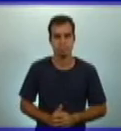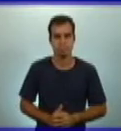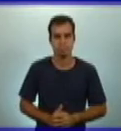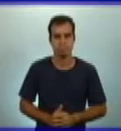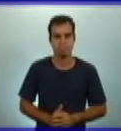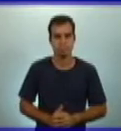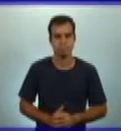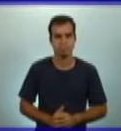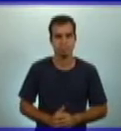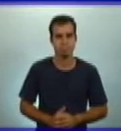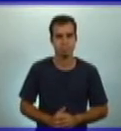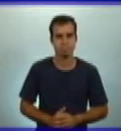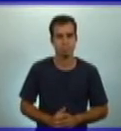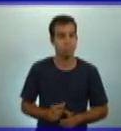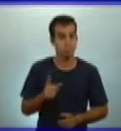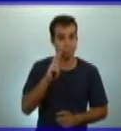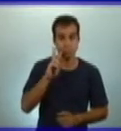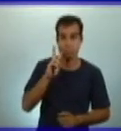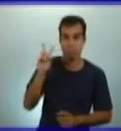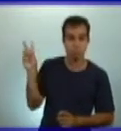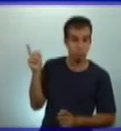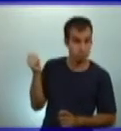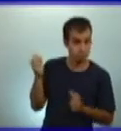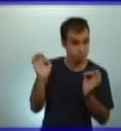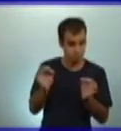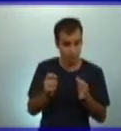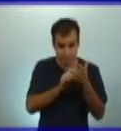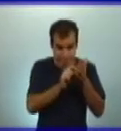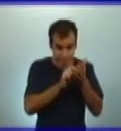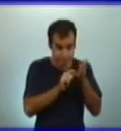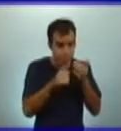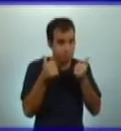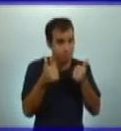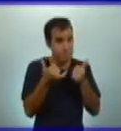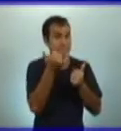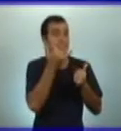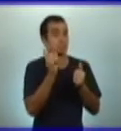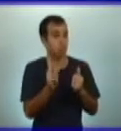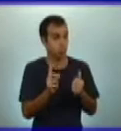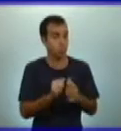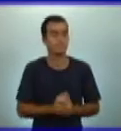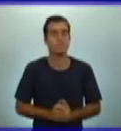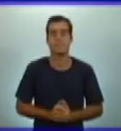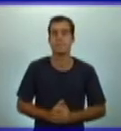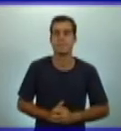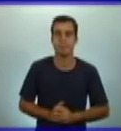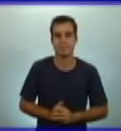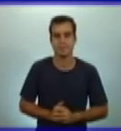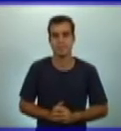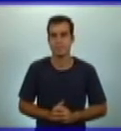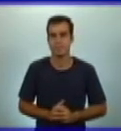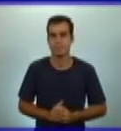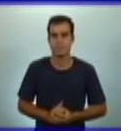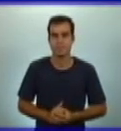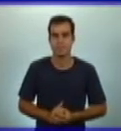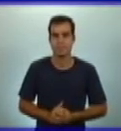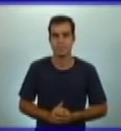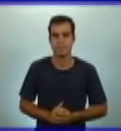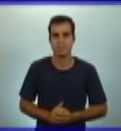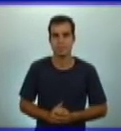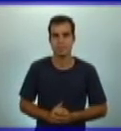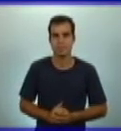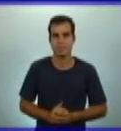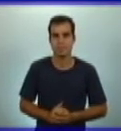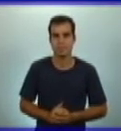niños escriban en sus libretas las páginas donde pueden encontrar lo que yo he abordado hasta este minuto y